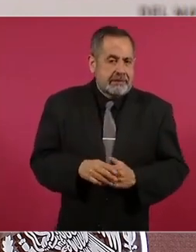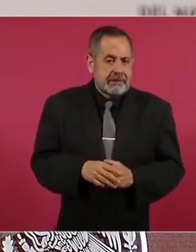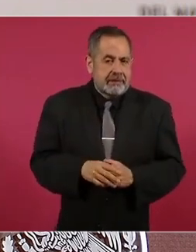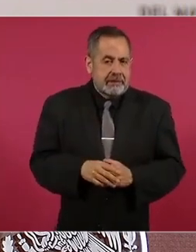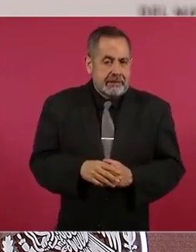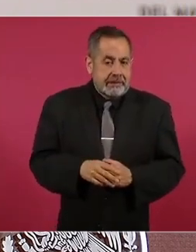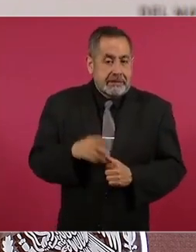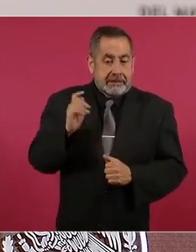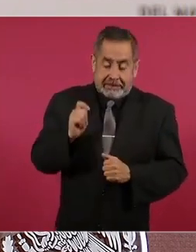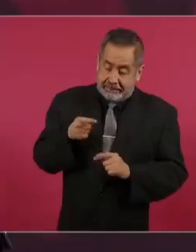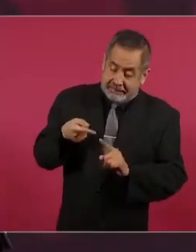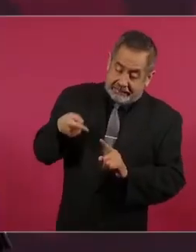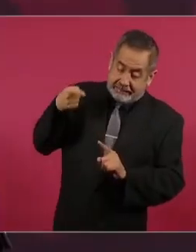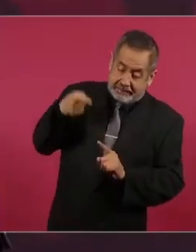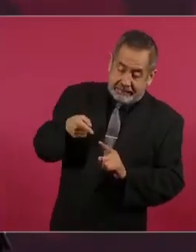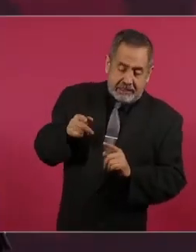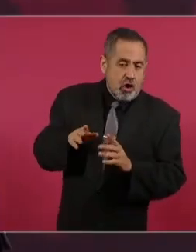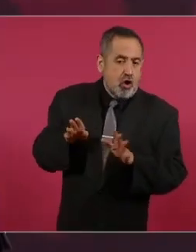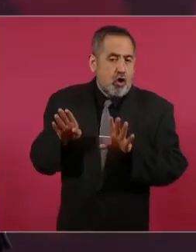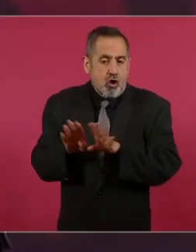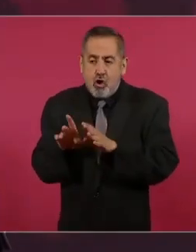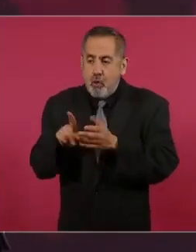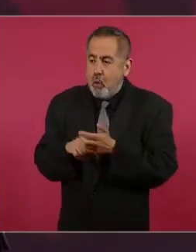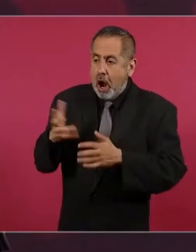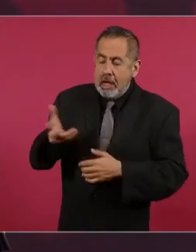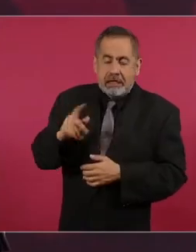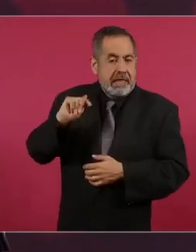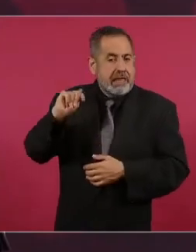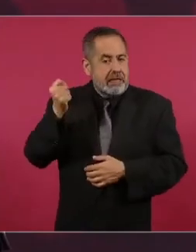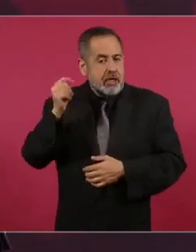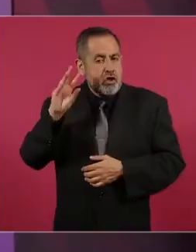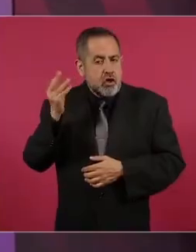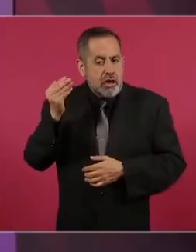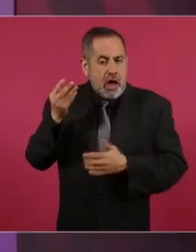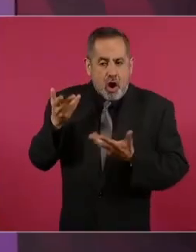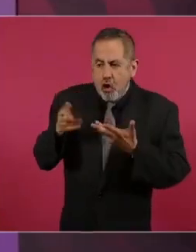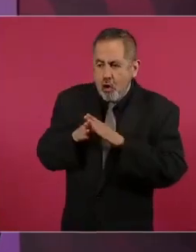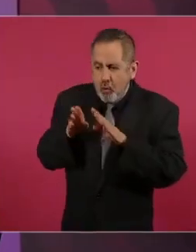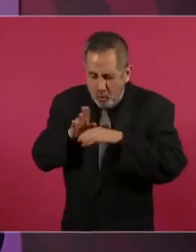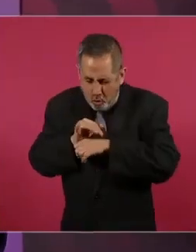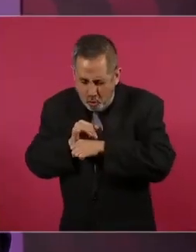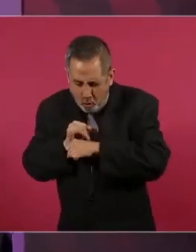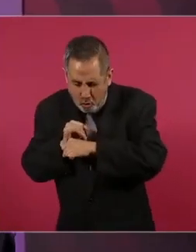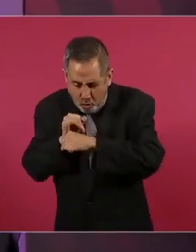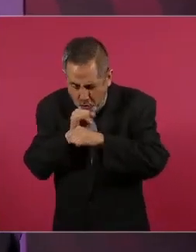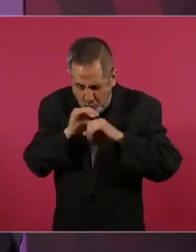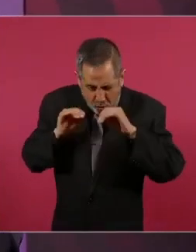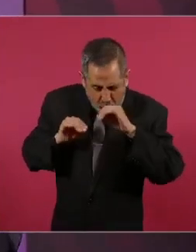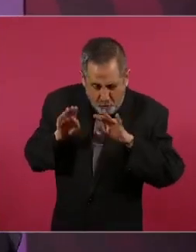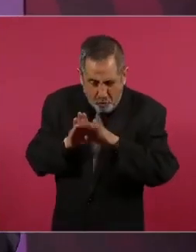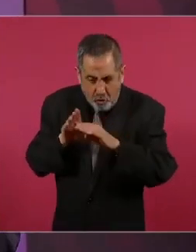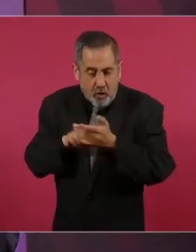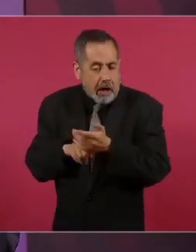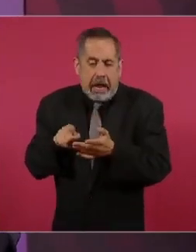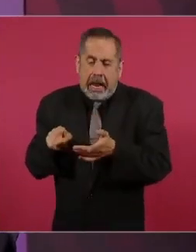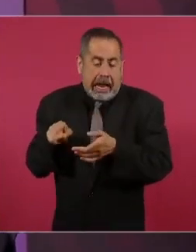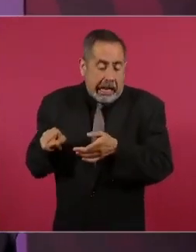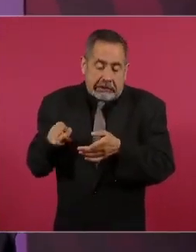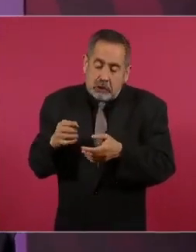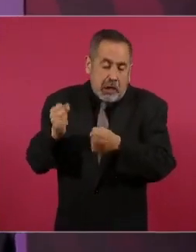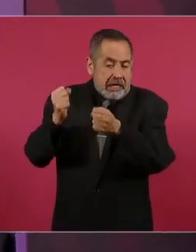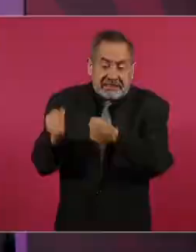sino es la operación, la tecnología, las cosas que son verdaderamente de seguridad